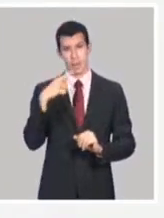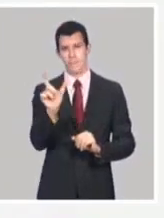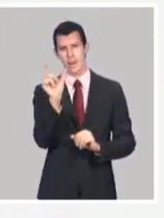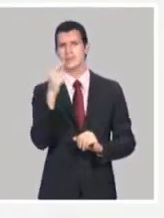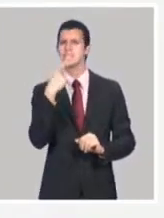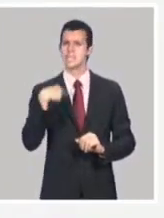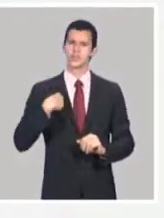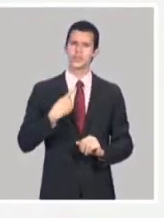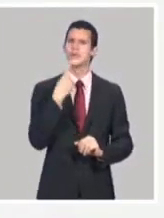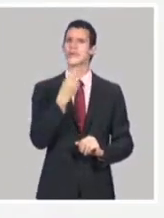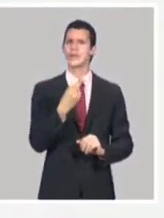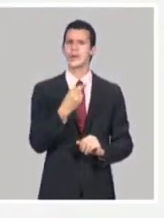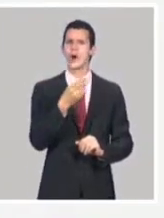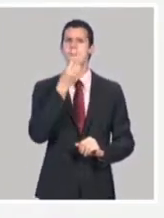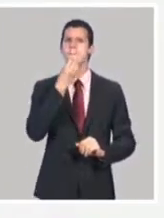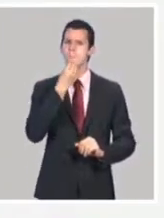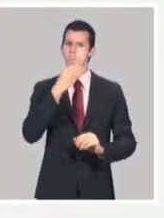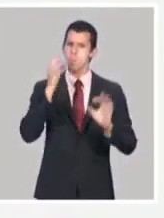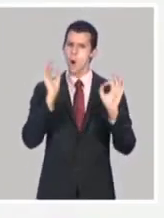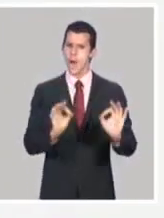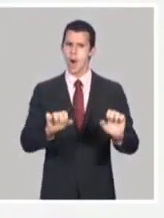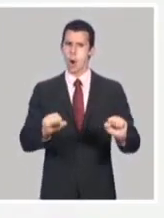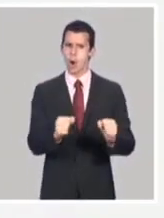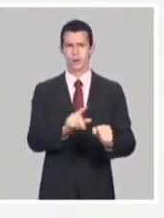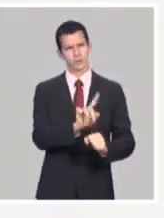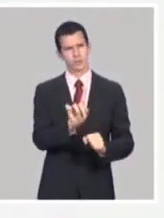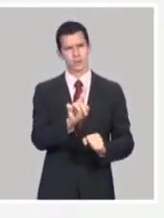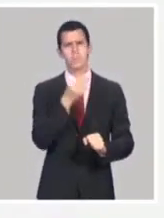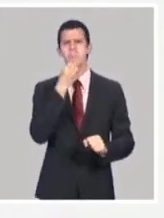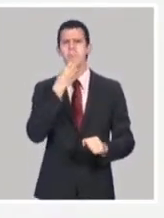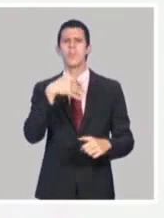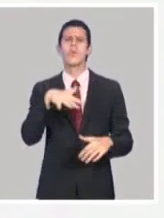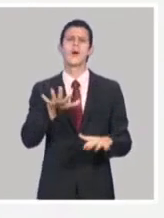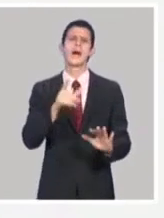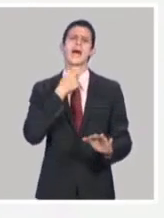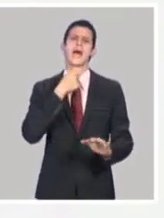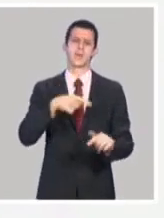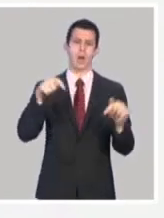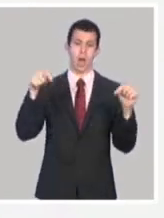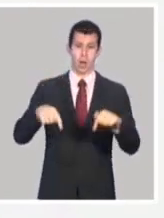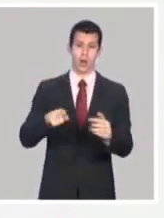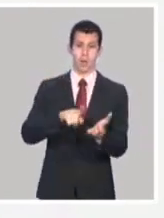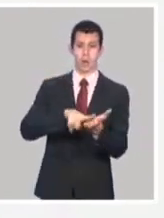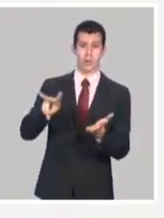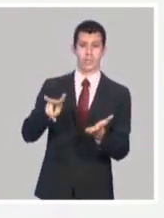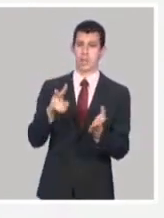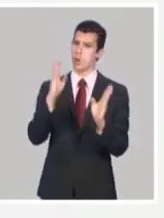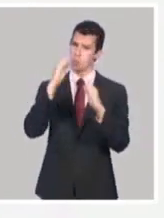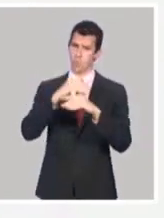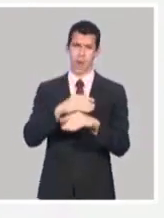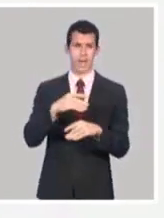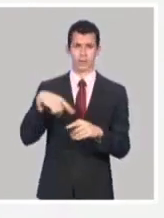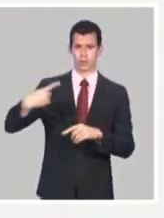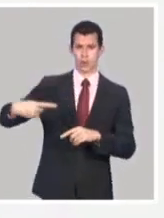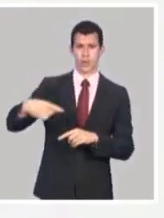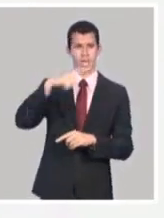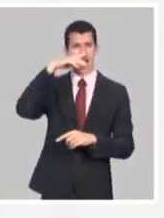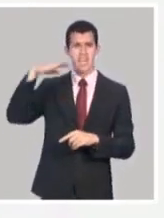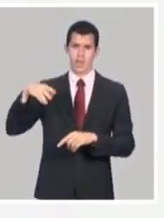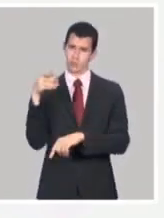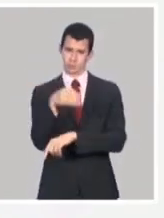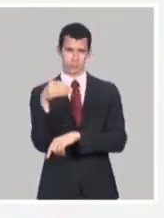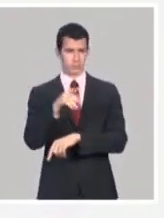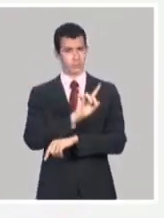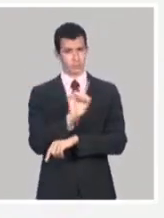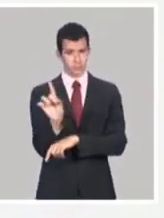entre los meses de junio y julio es decir en estos momentos no se está recibiendo clases de manera presencial en esos territorios pero a partir